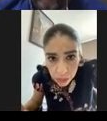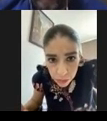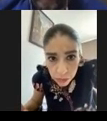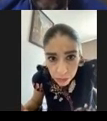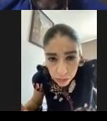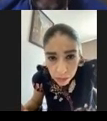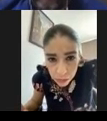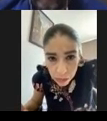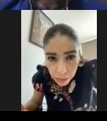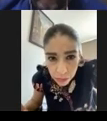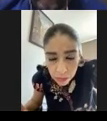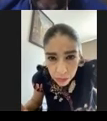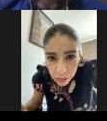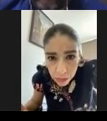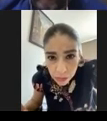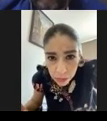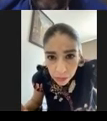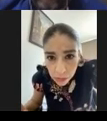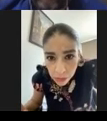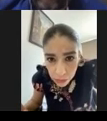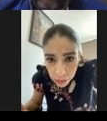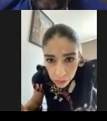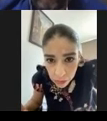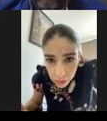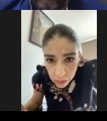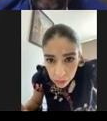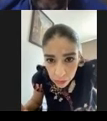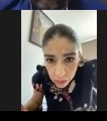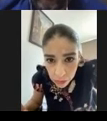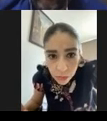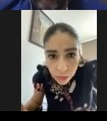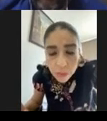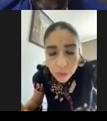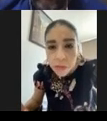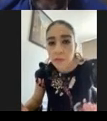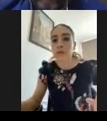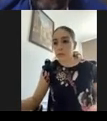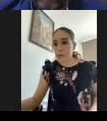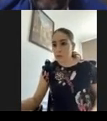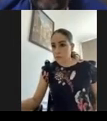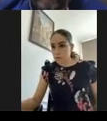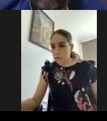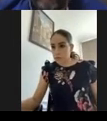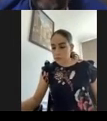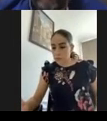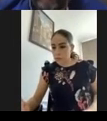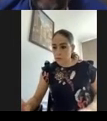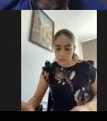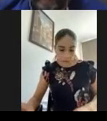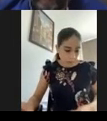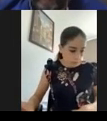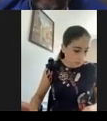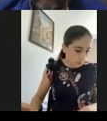Rigoberto que sugirió este cambio hacia plan integral. De hecho, lo vimos muy, muy, muy adecuado,